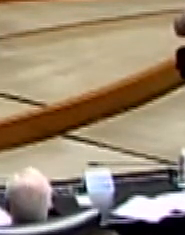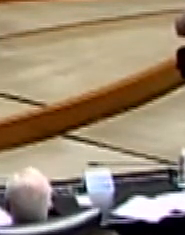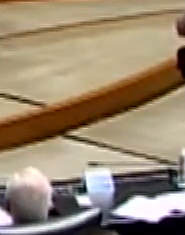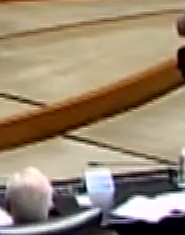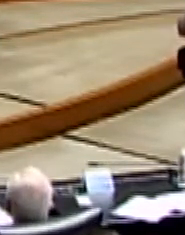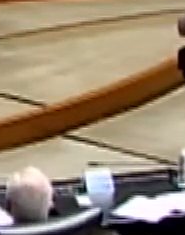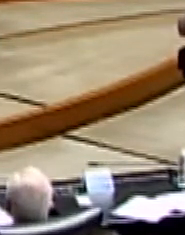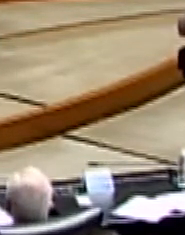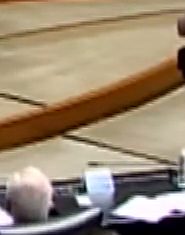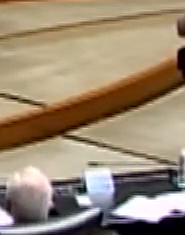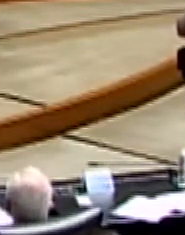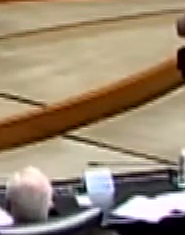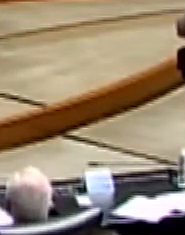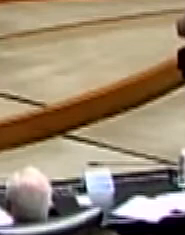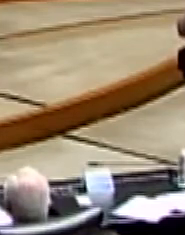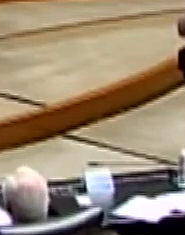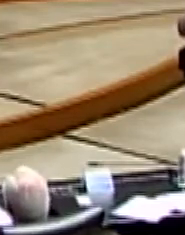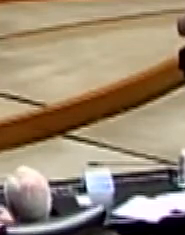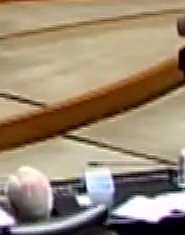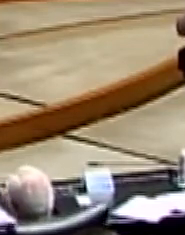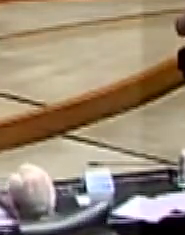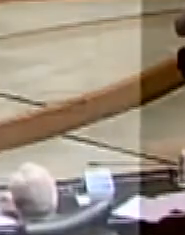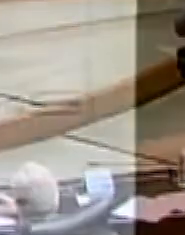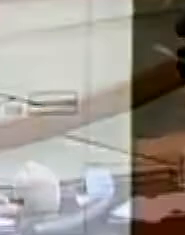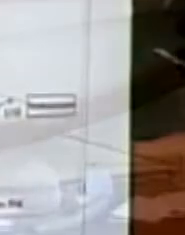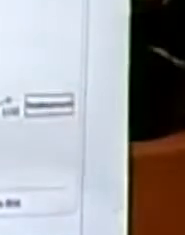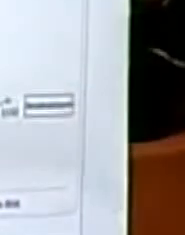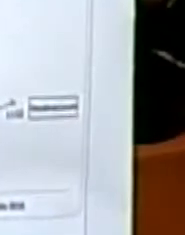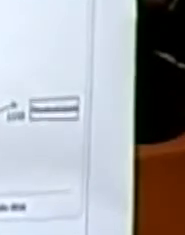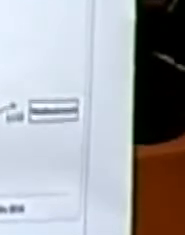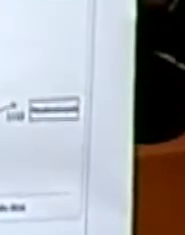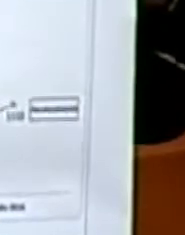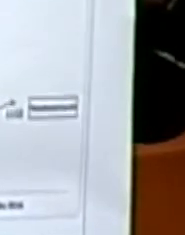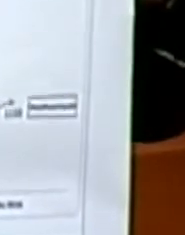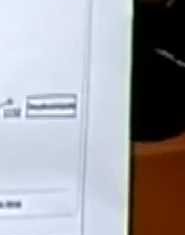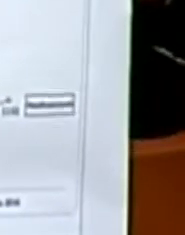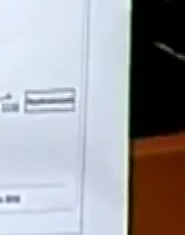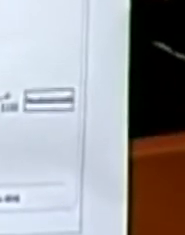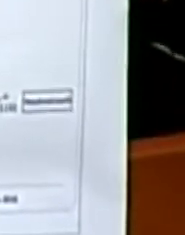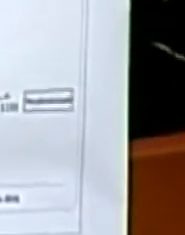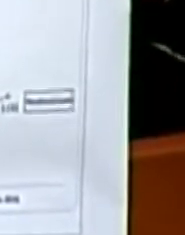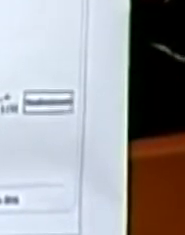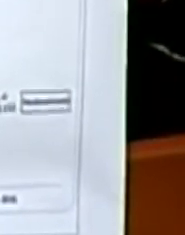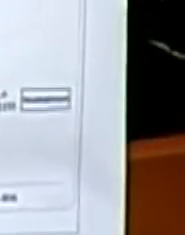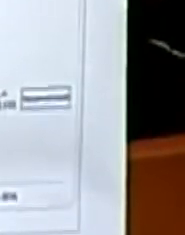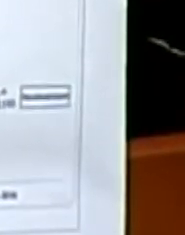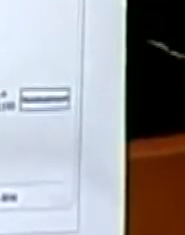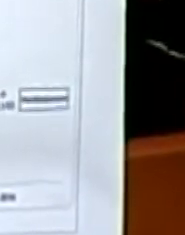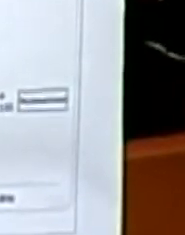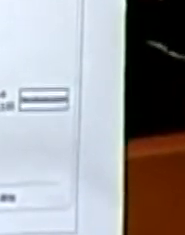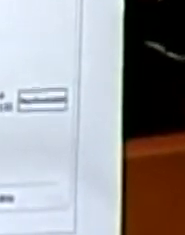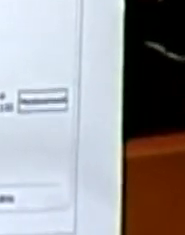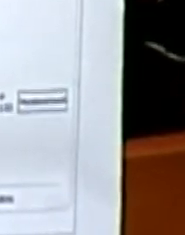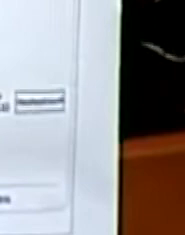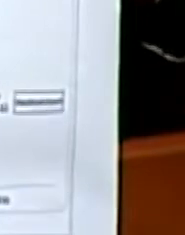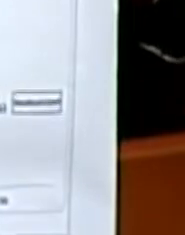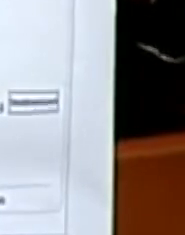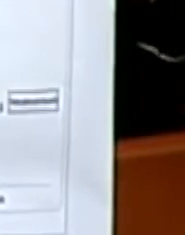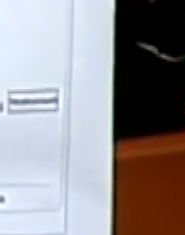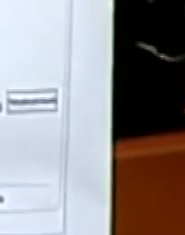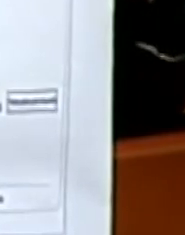Hay ejemplos de ejercicios que se tienen en el país,